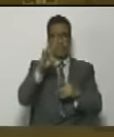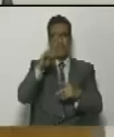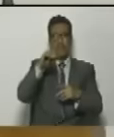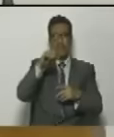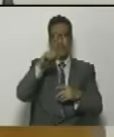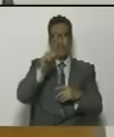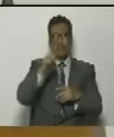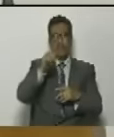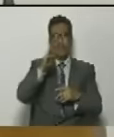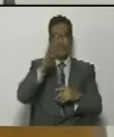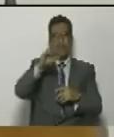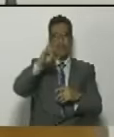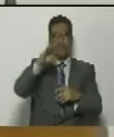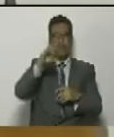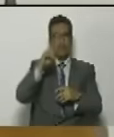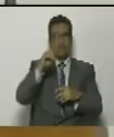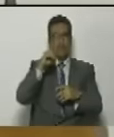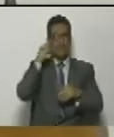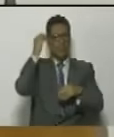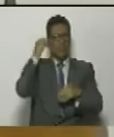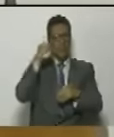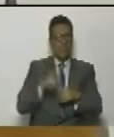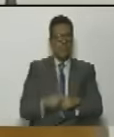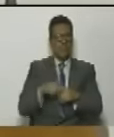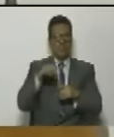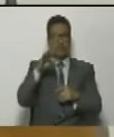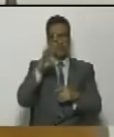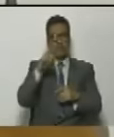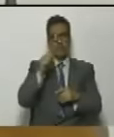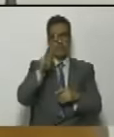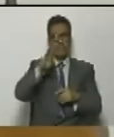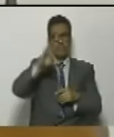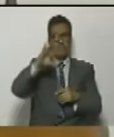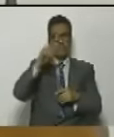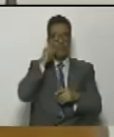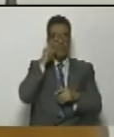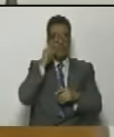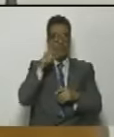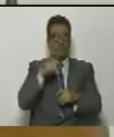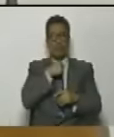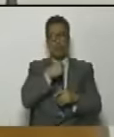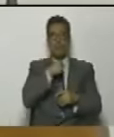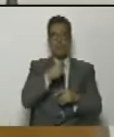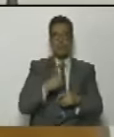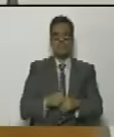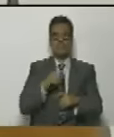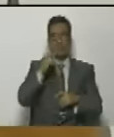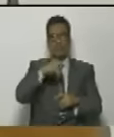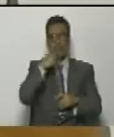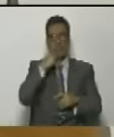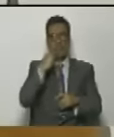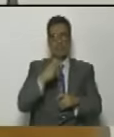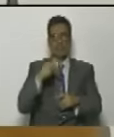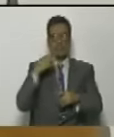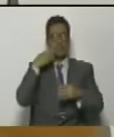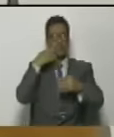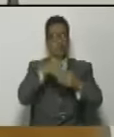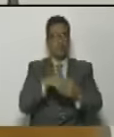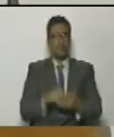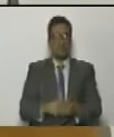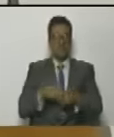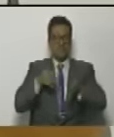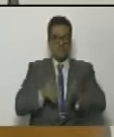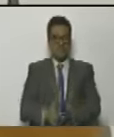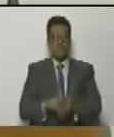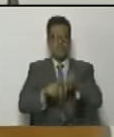Ojeda, considerando que Fabricio Ojeda fue un periodista, político y guerrillero,